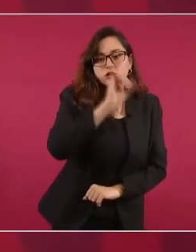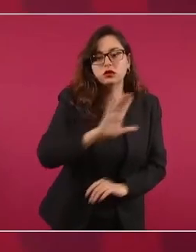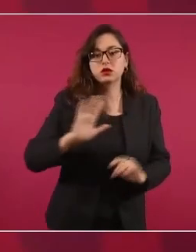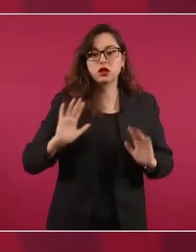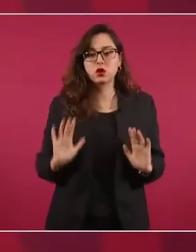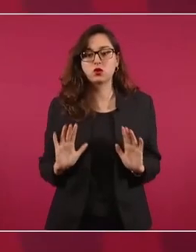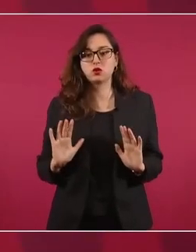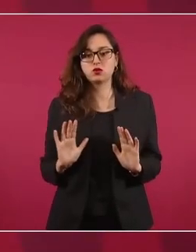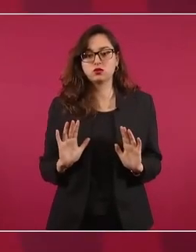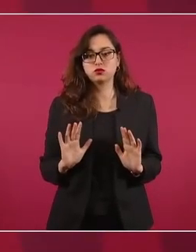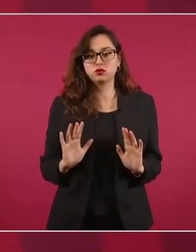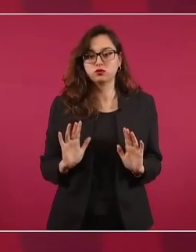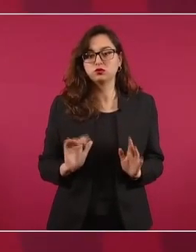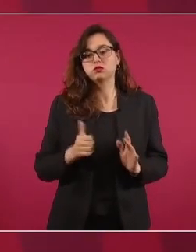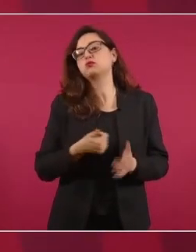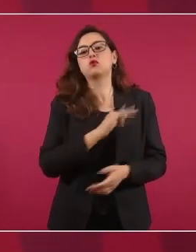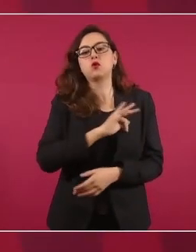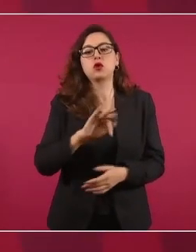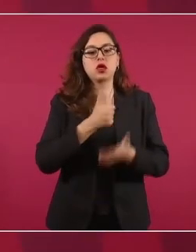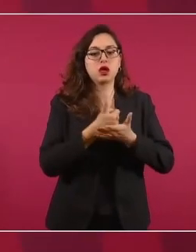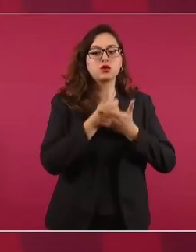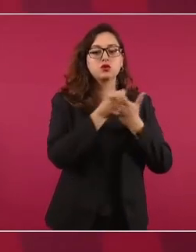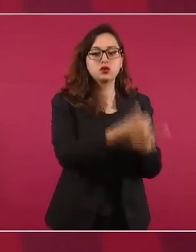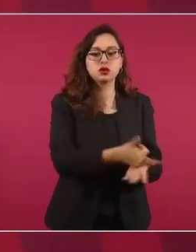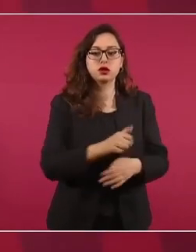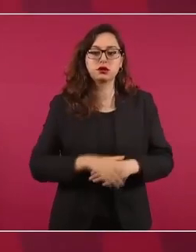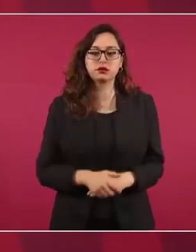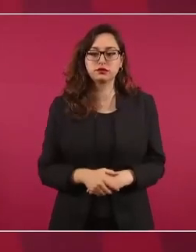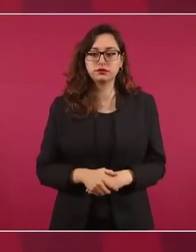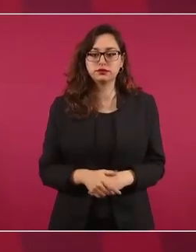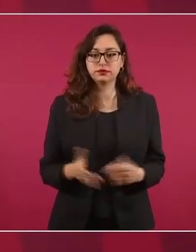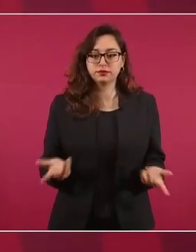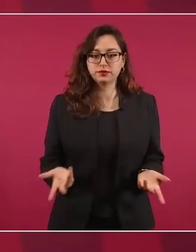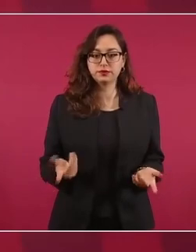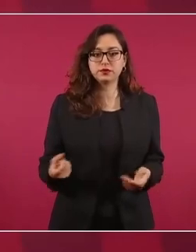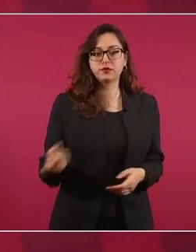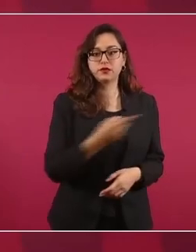que les ayude eso para que dejen de estar